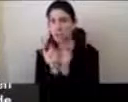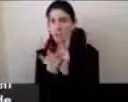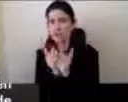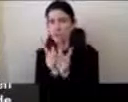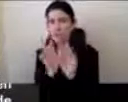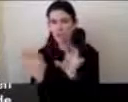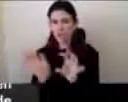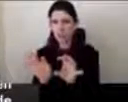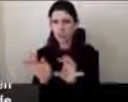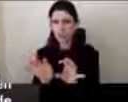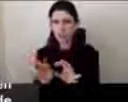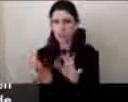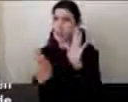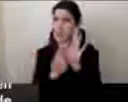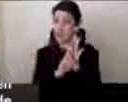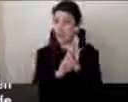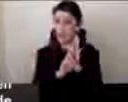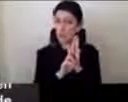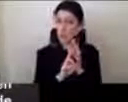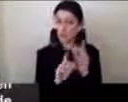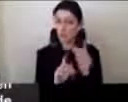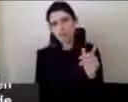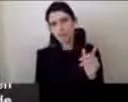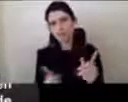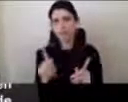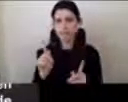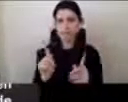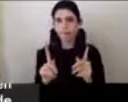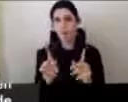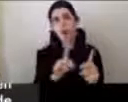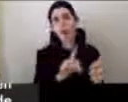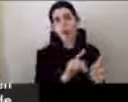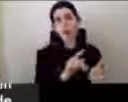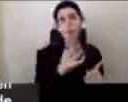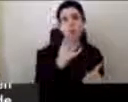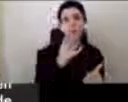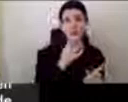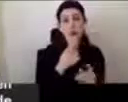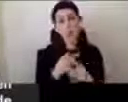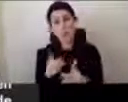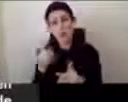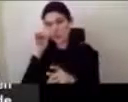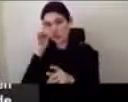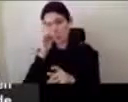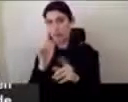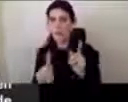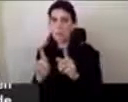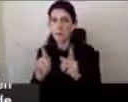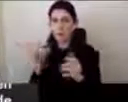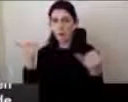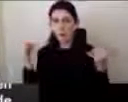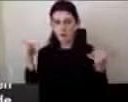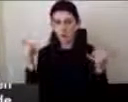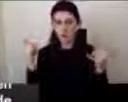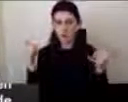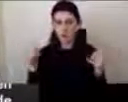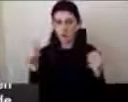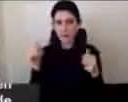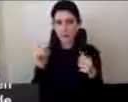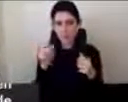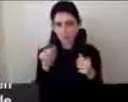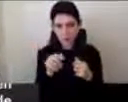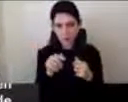son variables en complejidad según el juego y son de